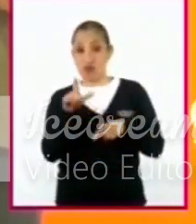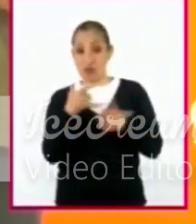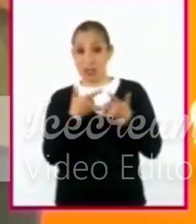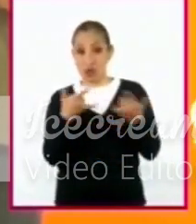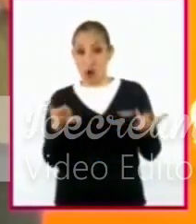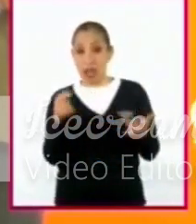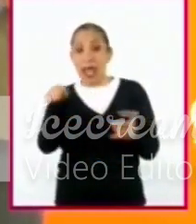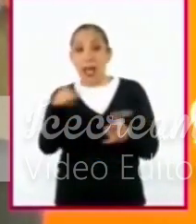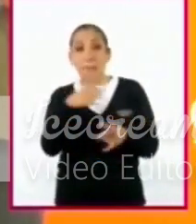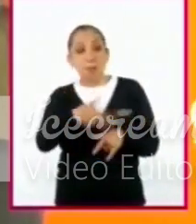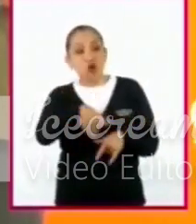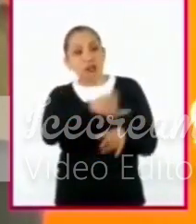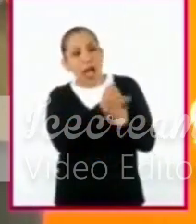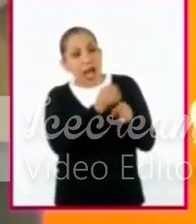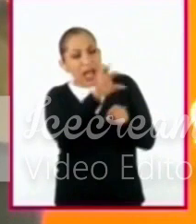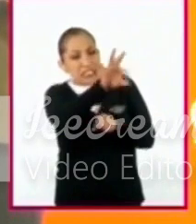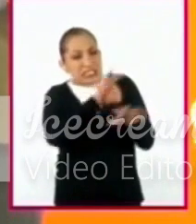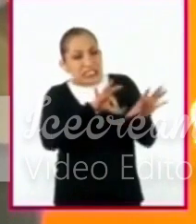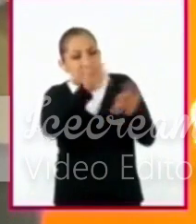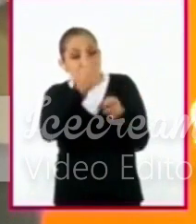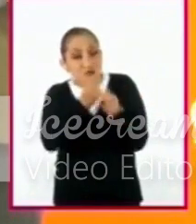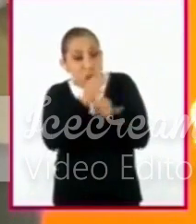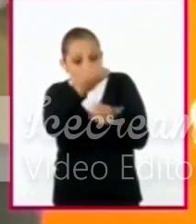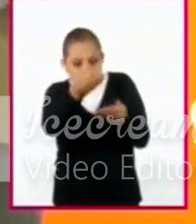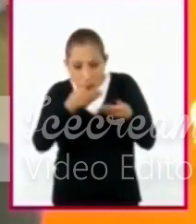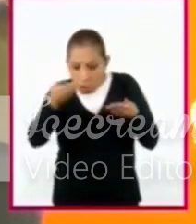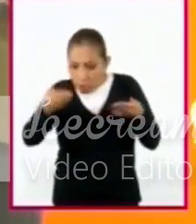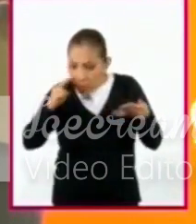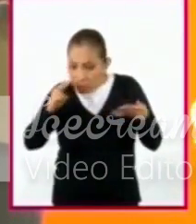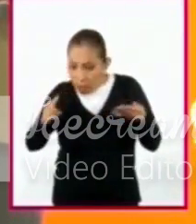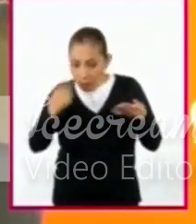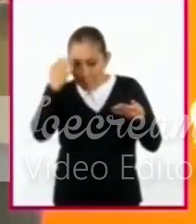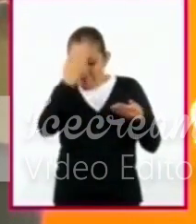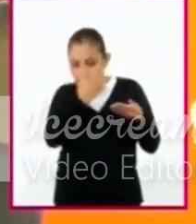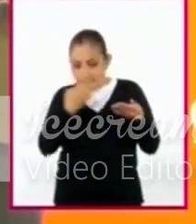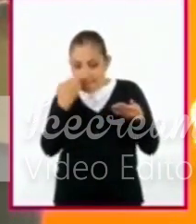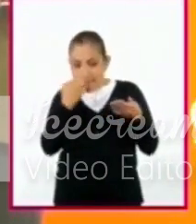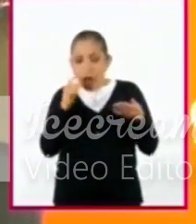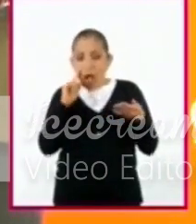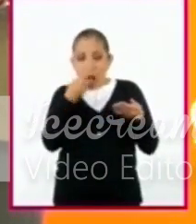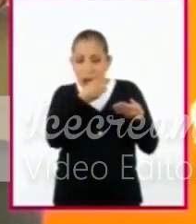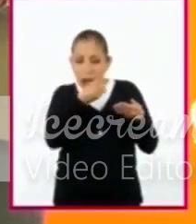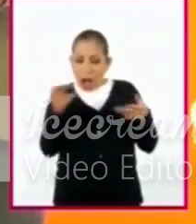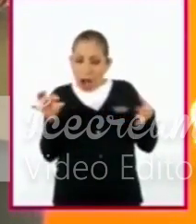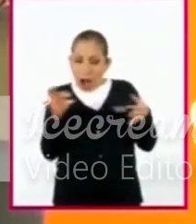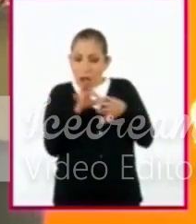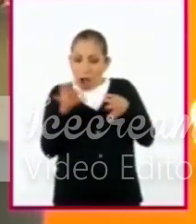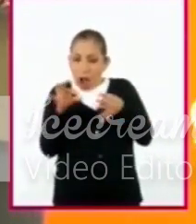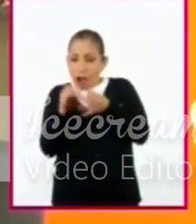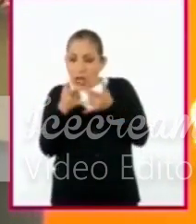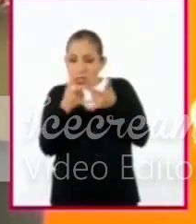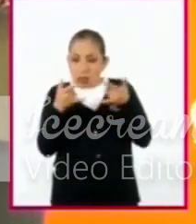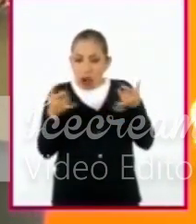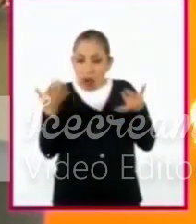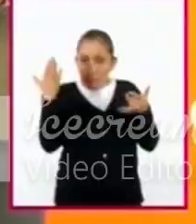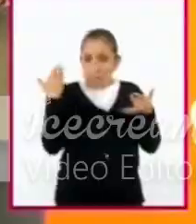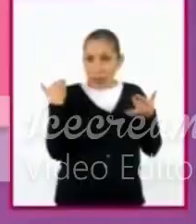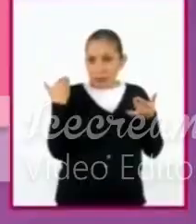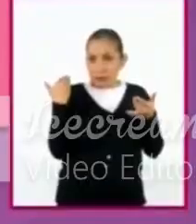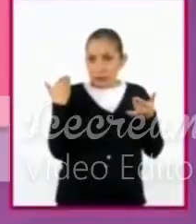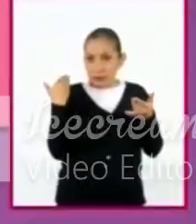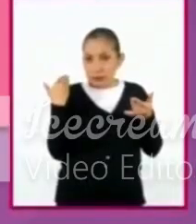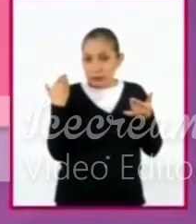fuentes que proporcionen información y le permitan interpretar y reconstruir hechos del pasado. Por ello,